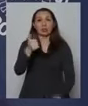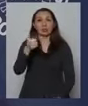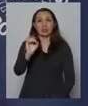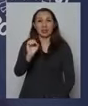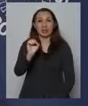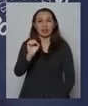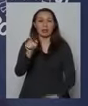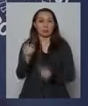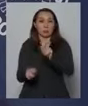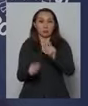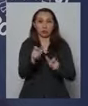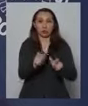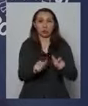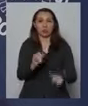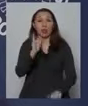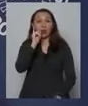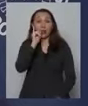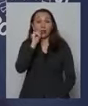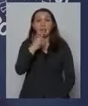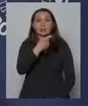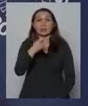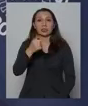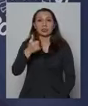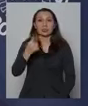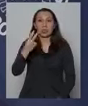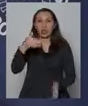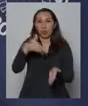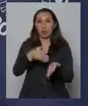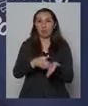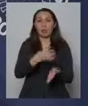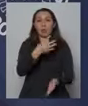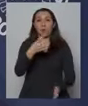176.060 casos. Italia, con